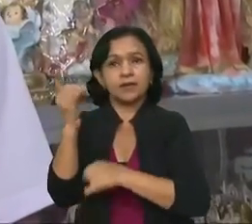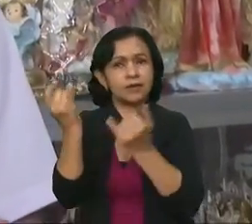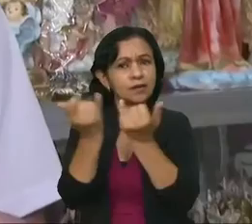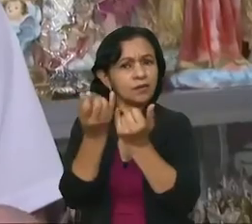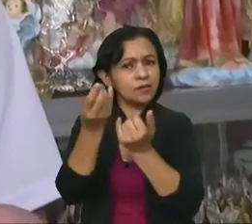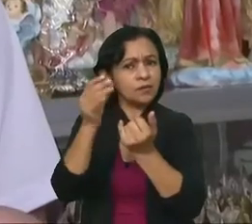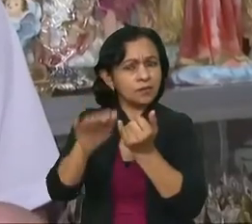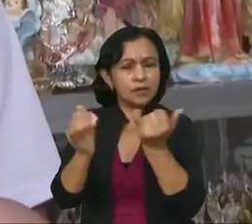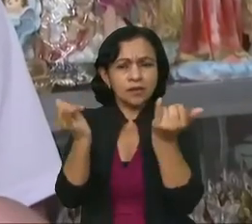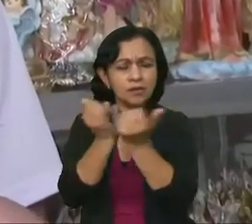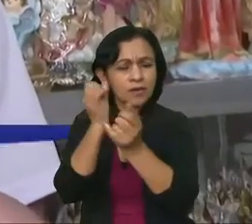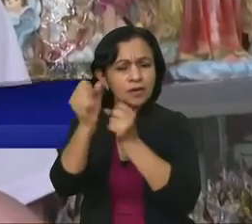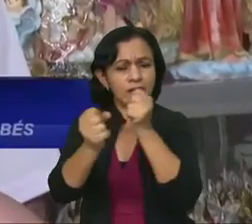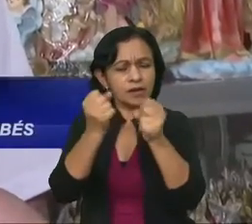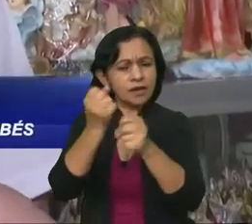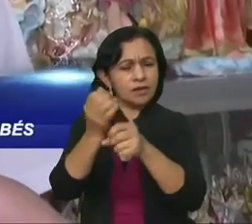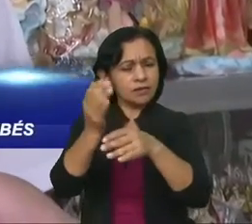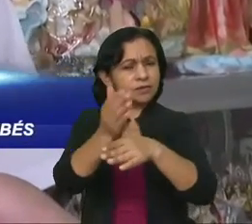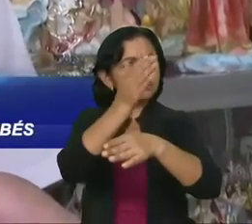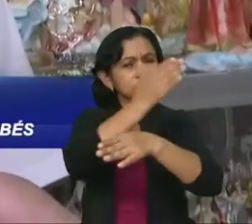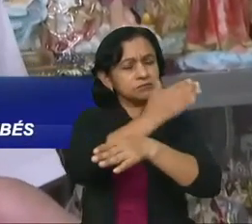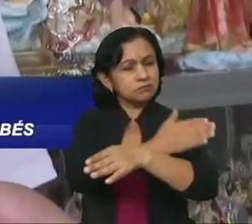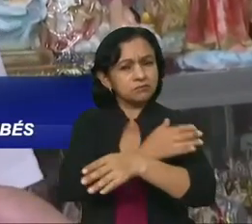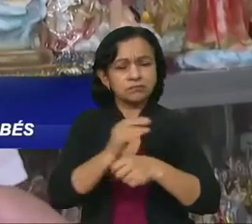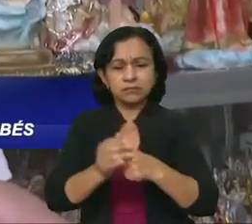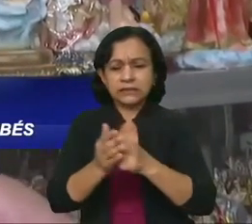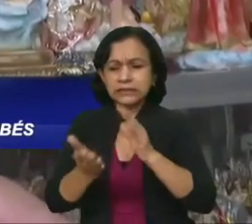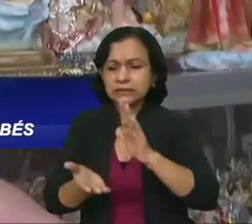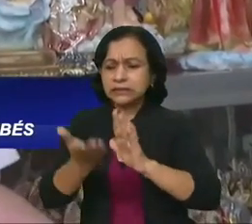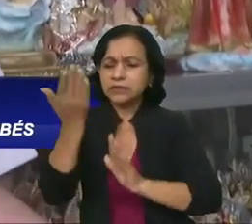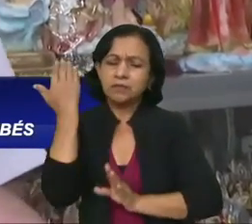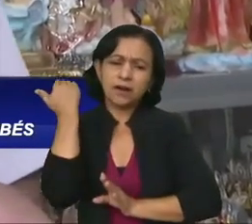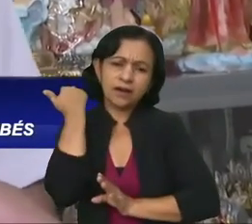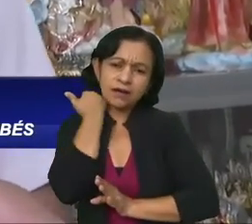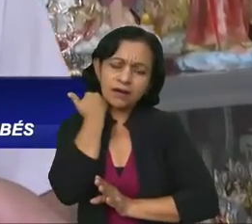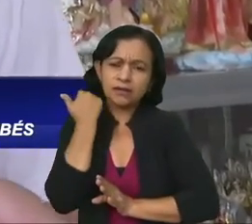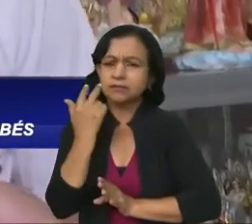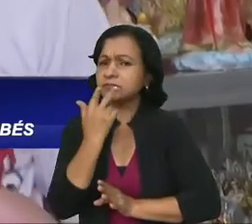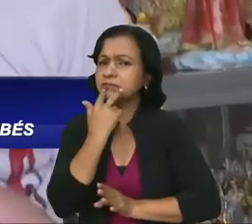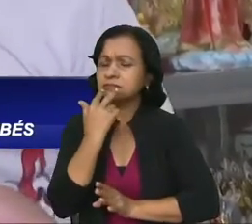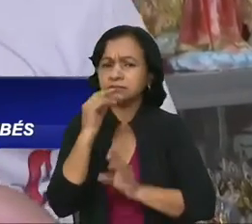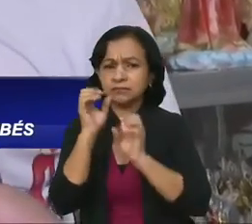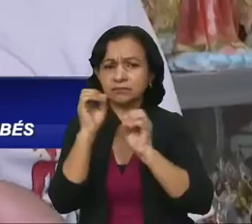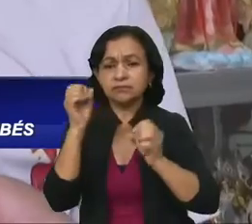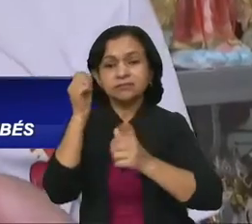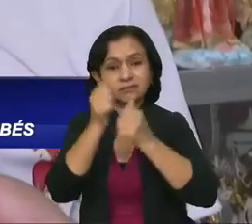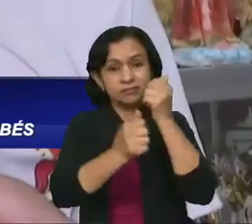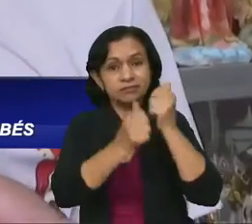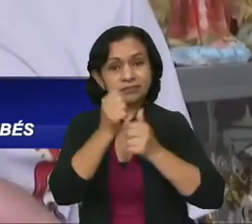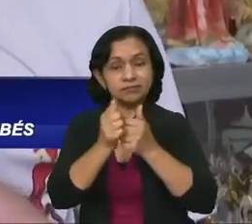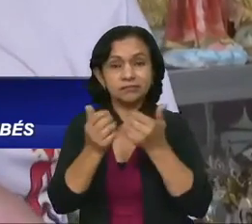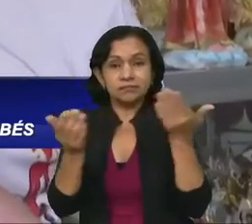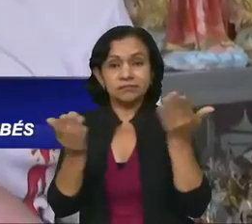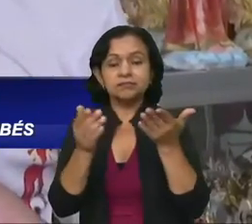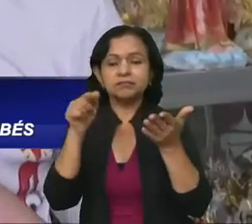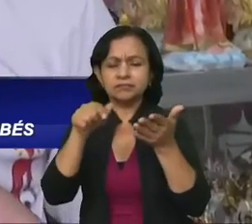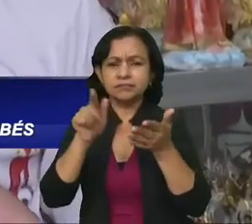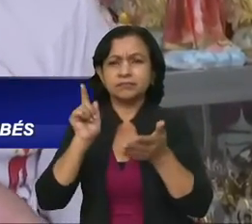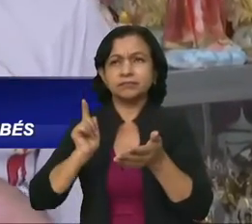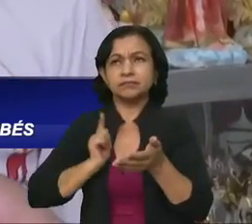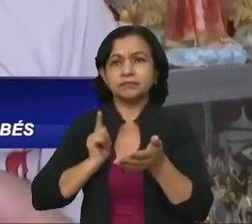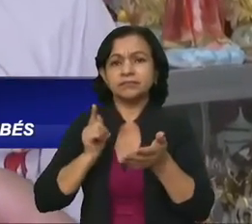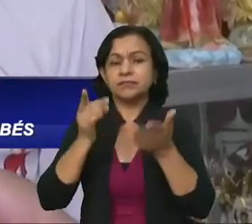son los mismos precios del año pasado, no se le ha subido a nada, pues, a pesar de la situación, pero ahí van.